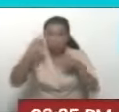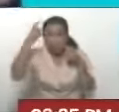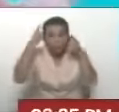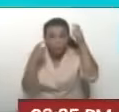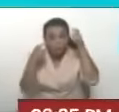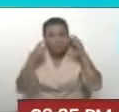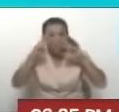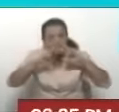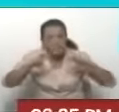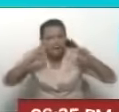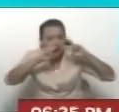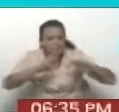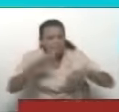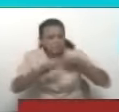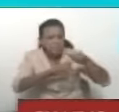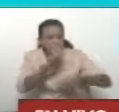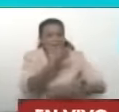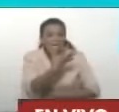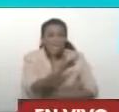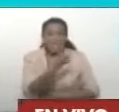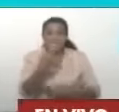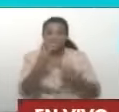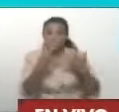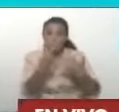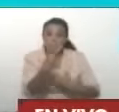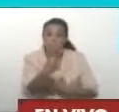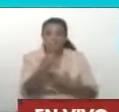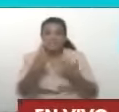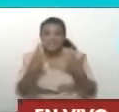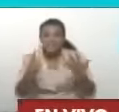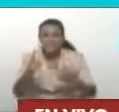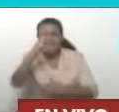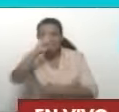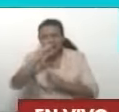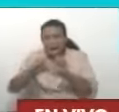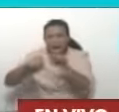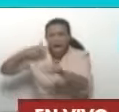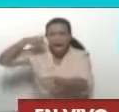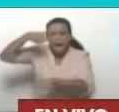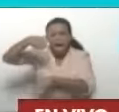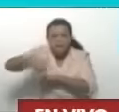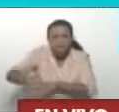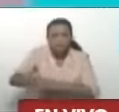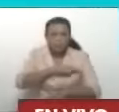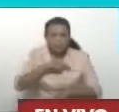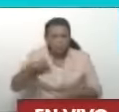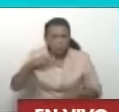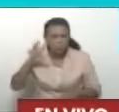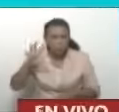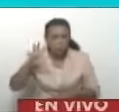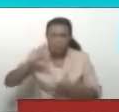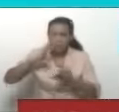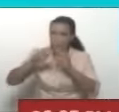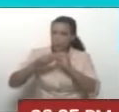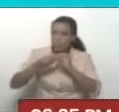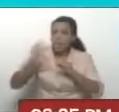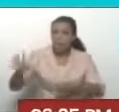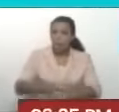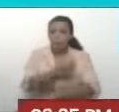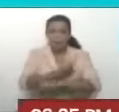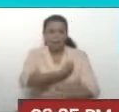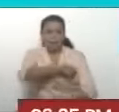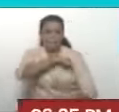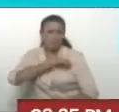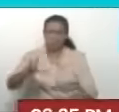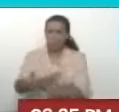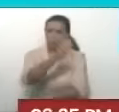en ese análisis que usted acaba de hacer de 526 de la totalidad que ha existido en nuestra patria desde la llegada de los colonizadores,